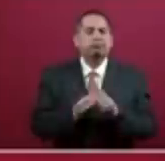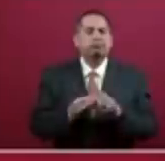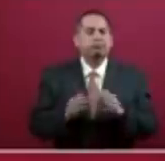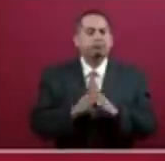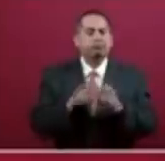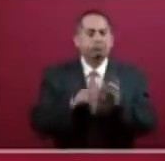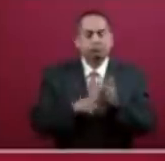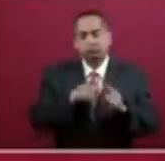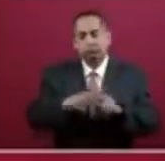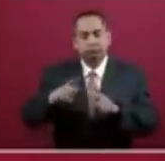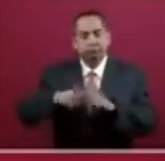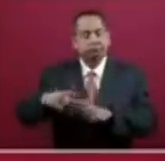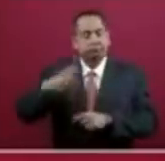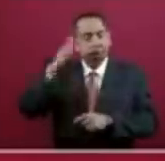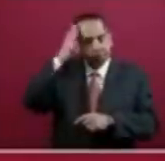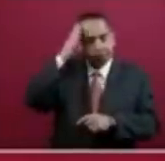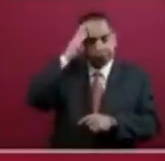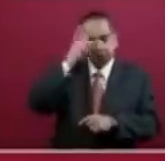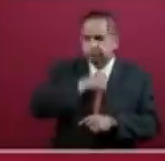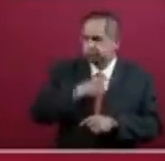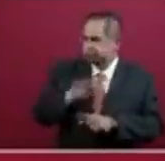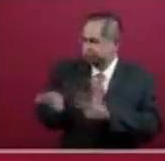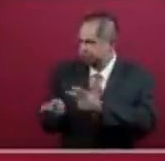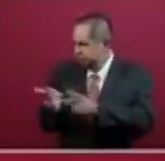Los dirigentes tienen que consultar a sus